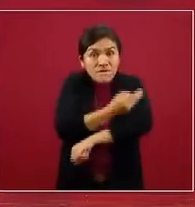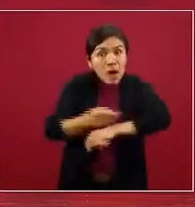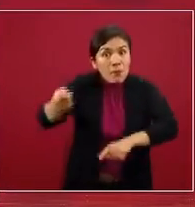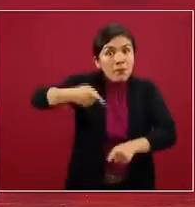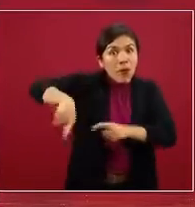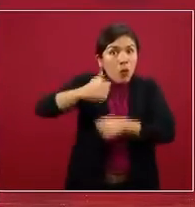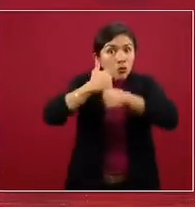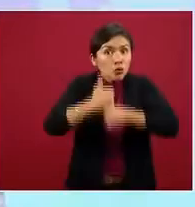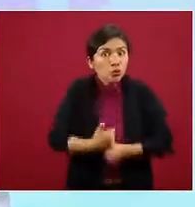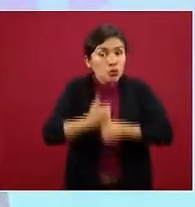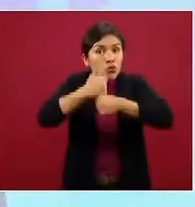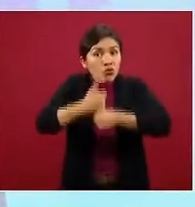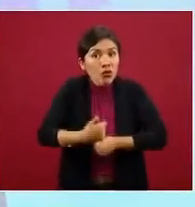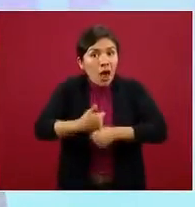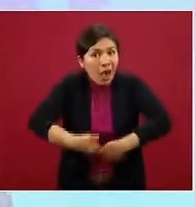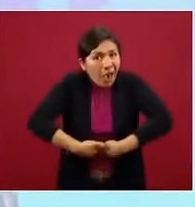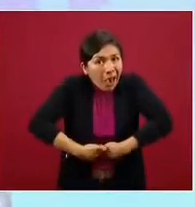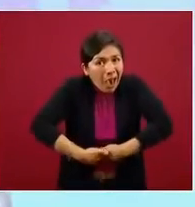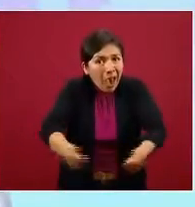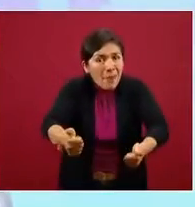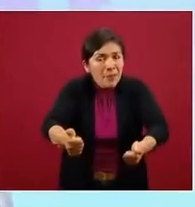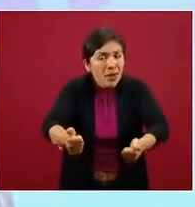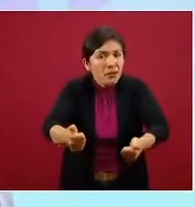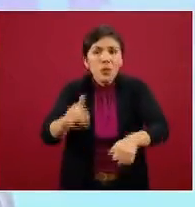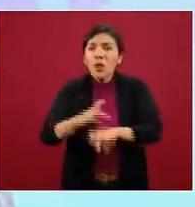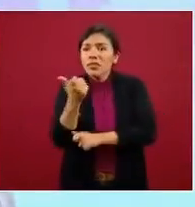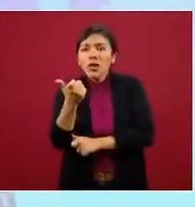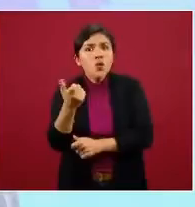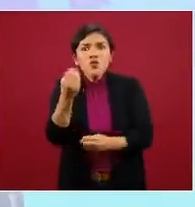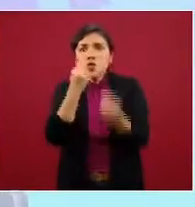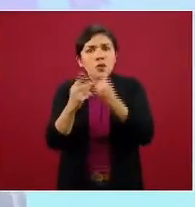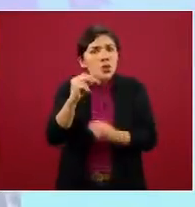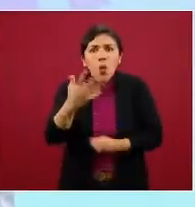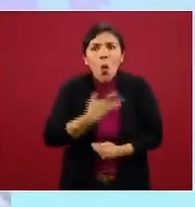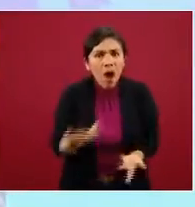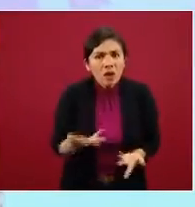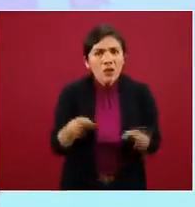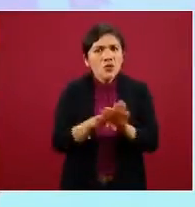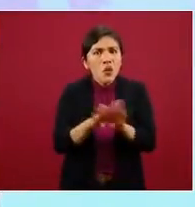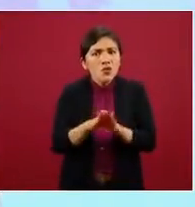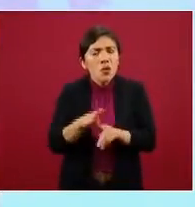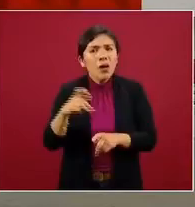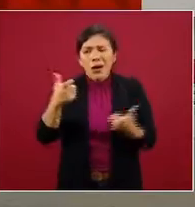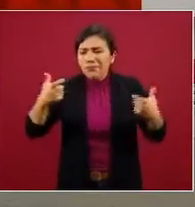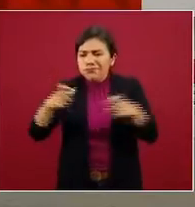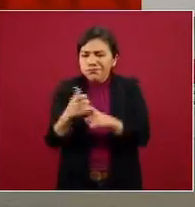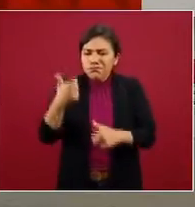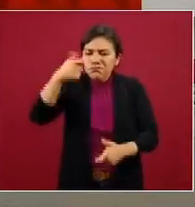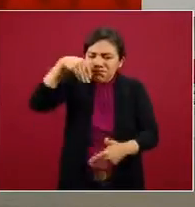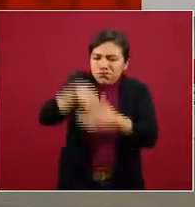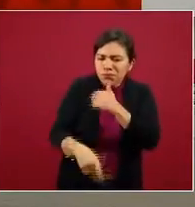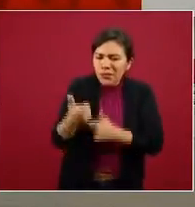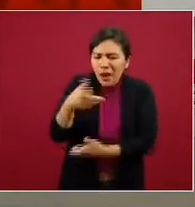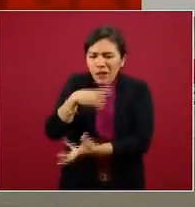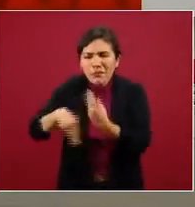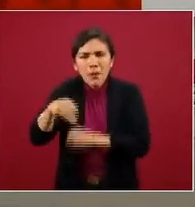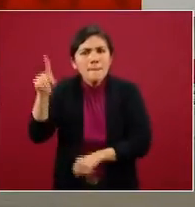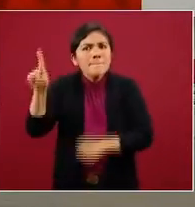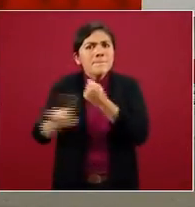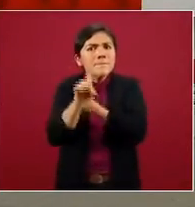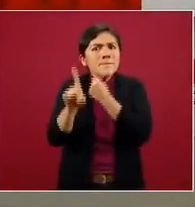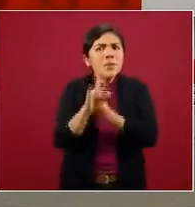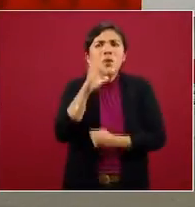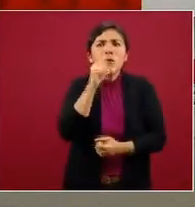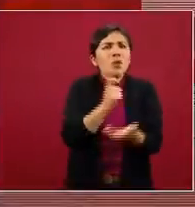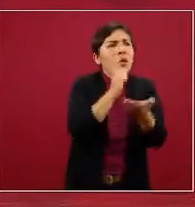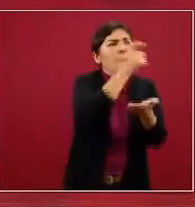familias sufran hambre porque no tienen con qué alimentarse, entren en una quiebra económica, estén en un problema de que